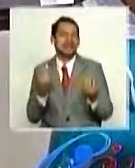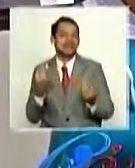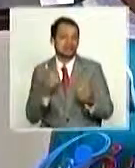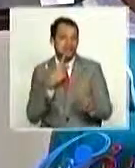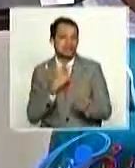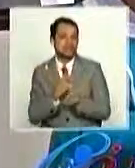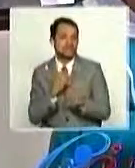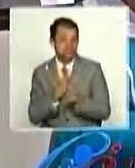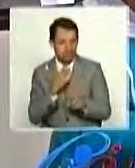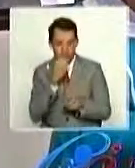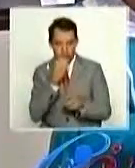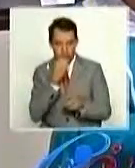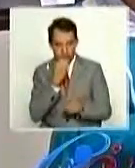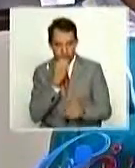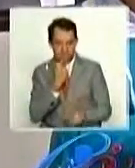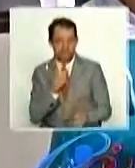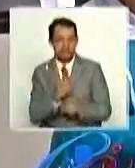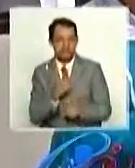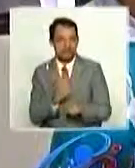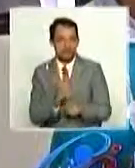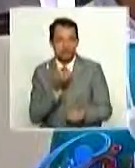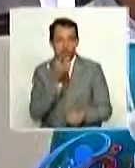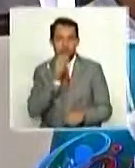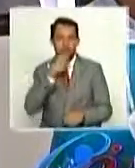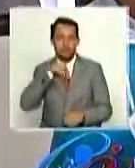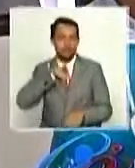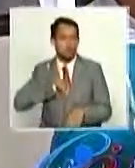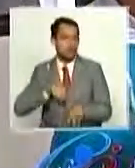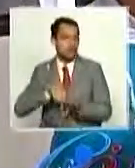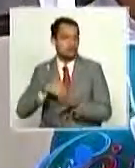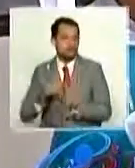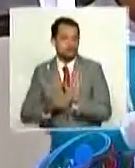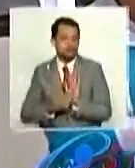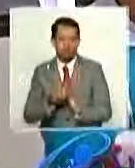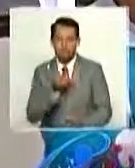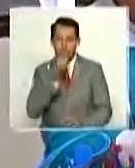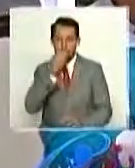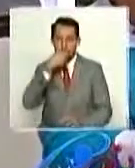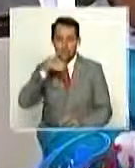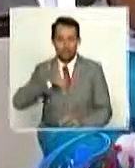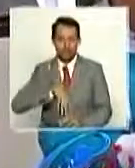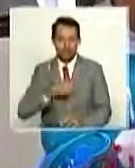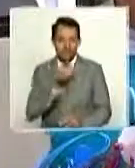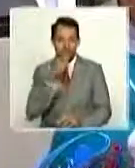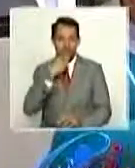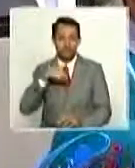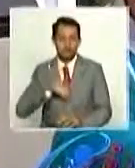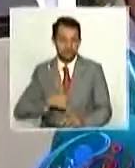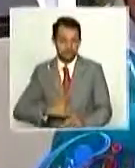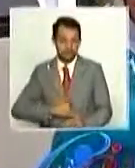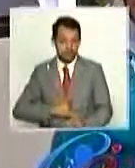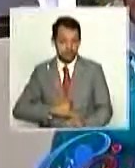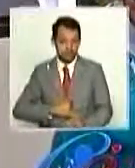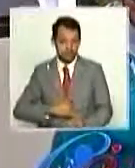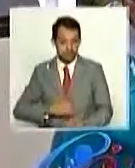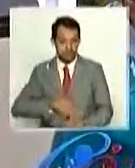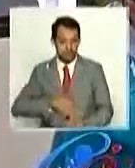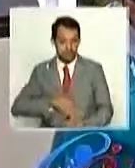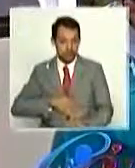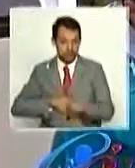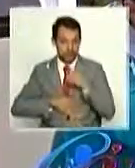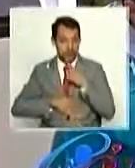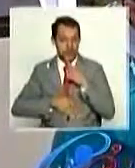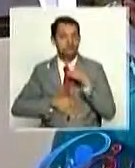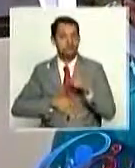haciendo es consumiendo sus alimentos enteros. Tragando entero. Recuerden que el estómago no